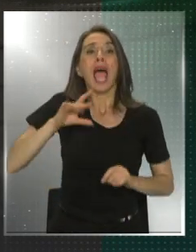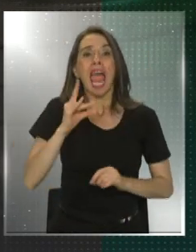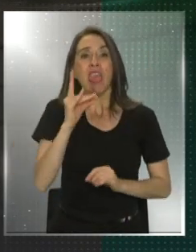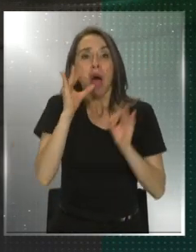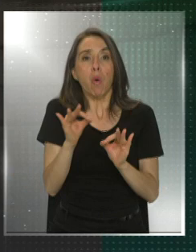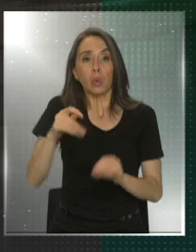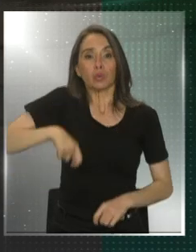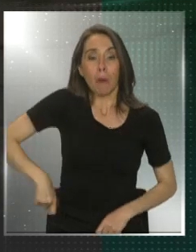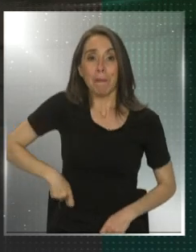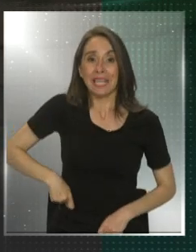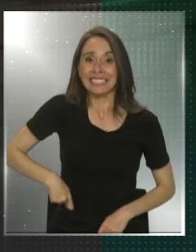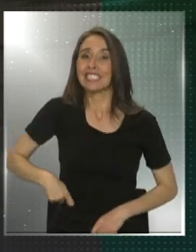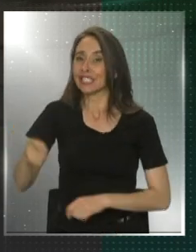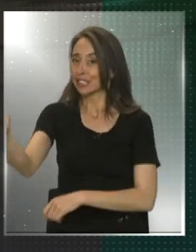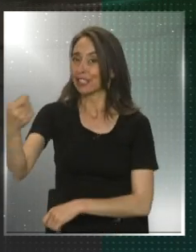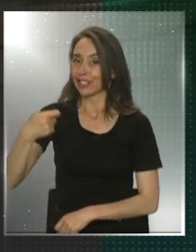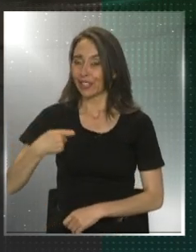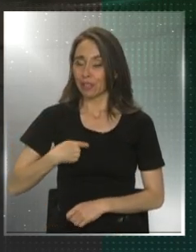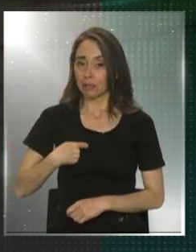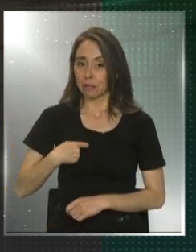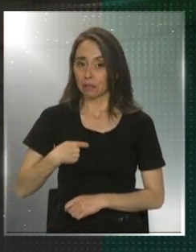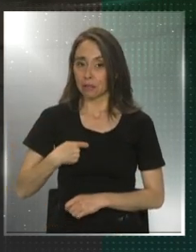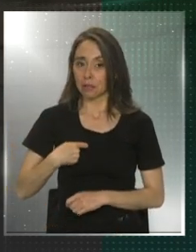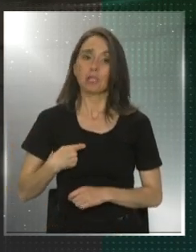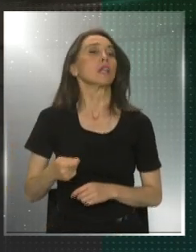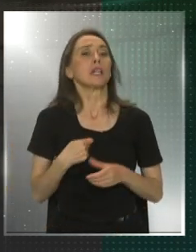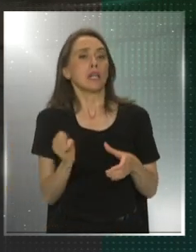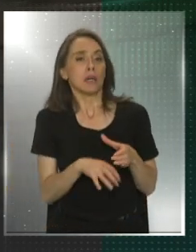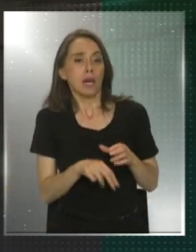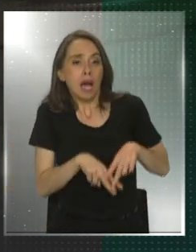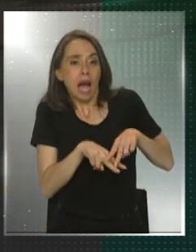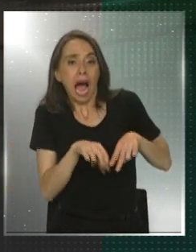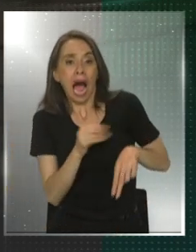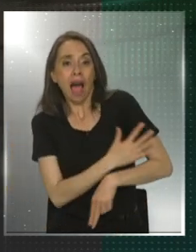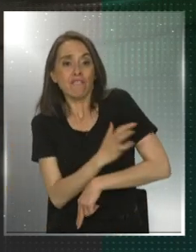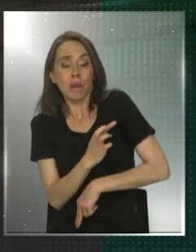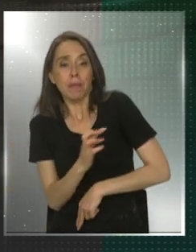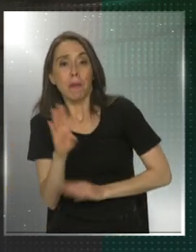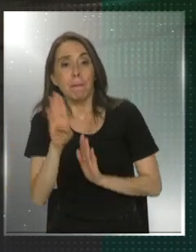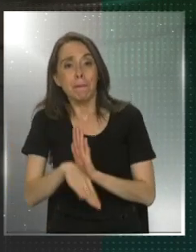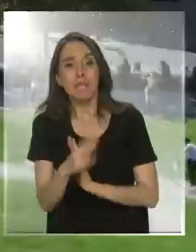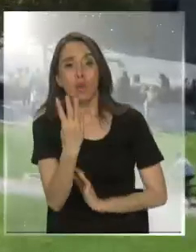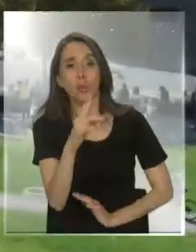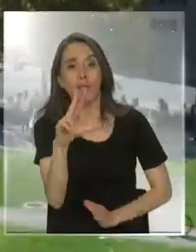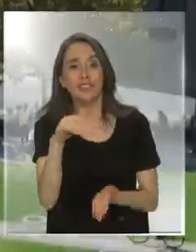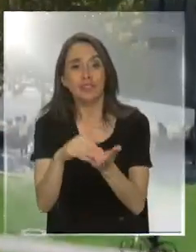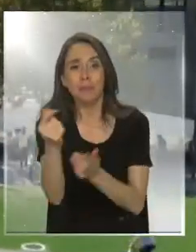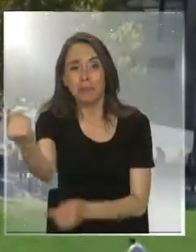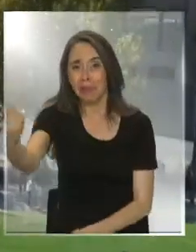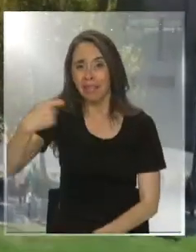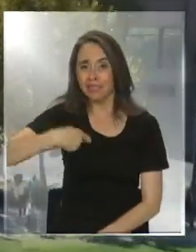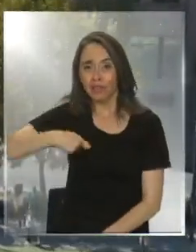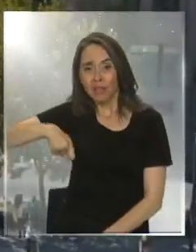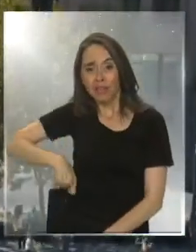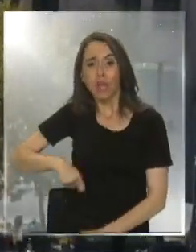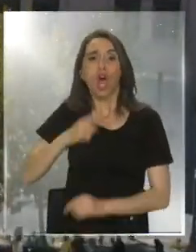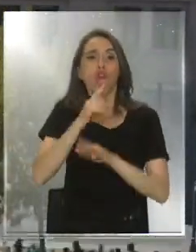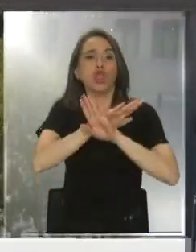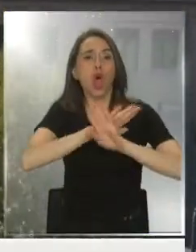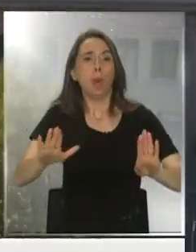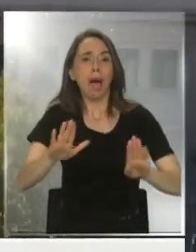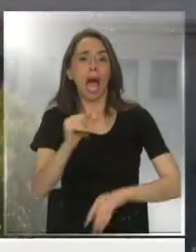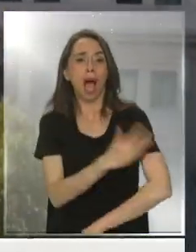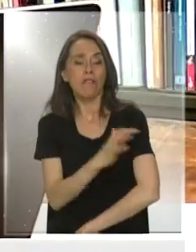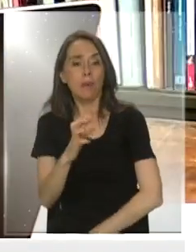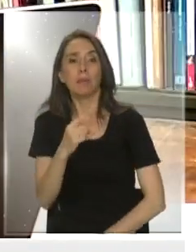2018 solo lograron autofinanciarse una pensión menor a 48 mil pesos. Si